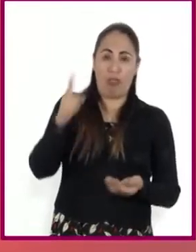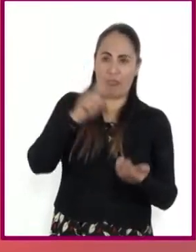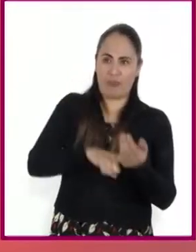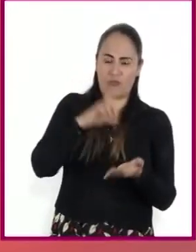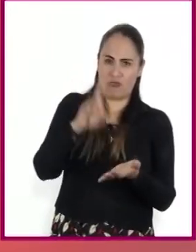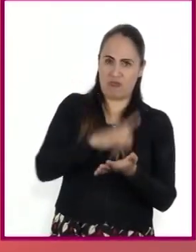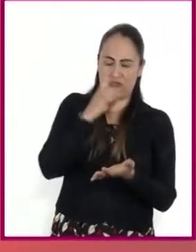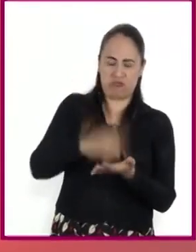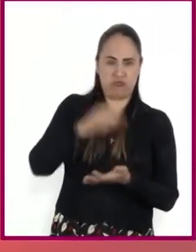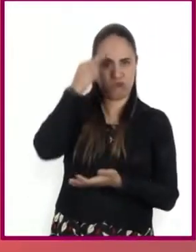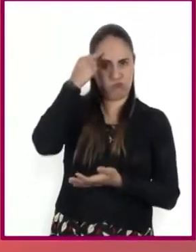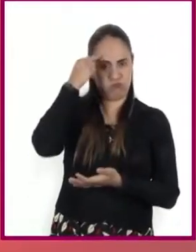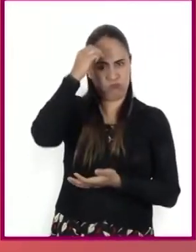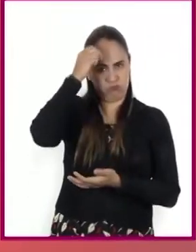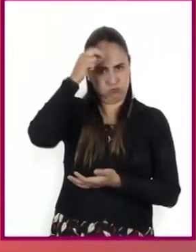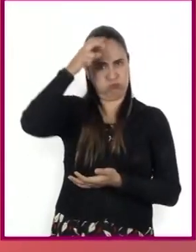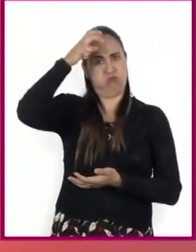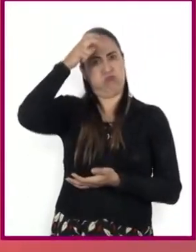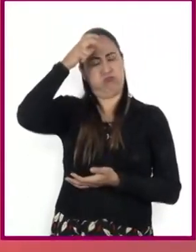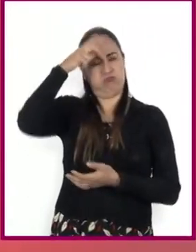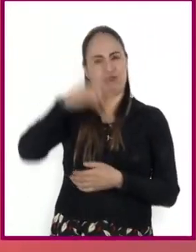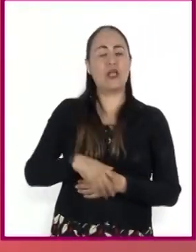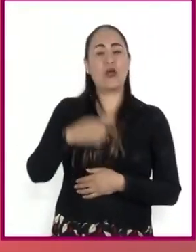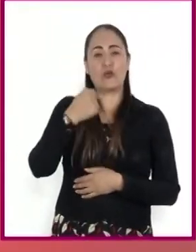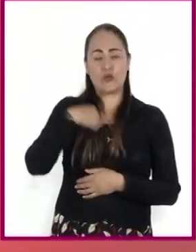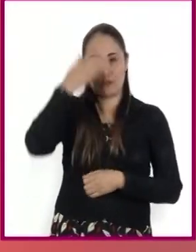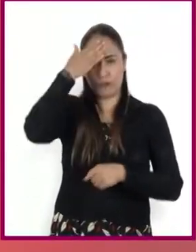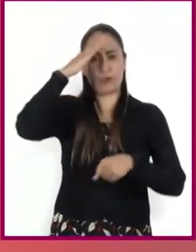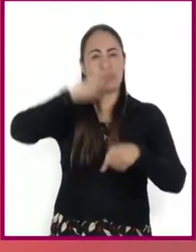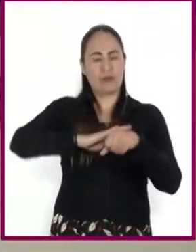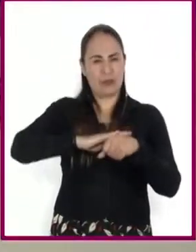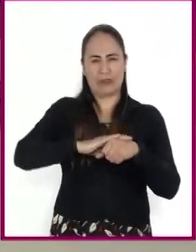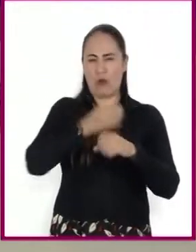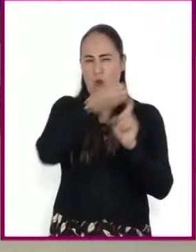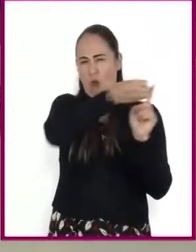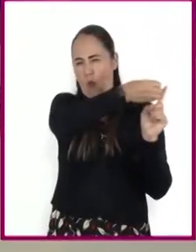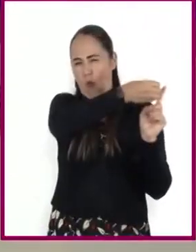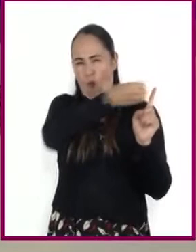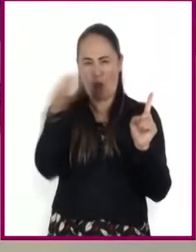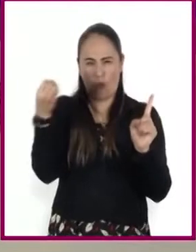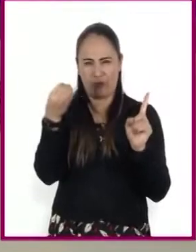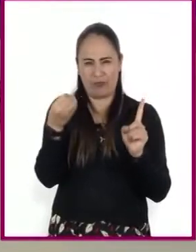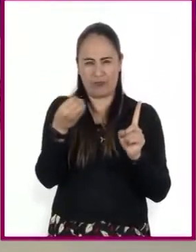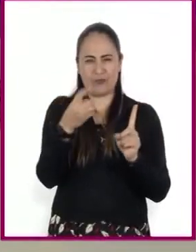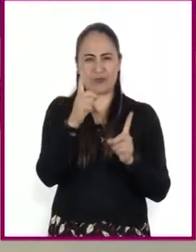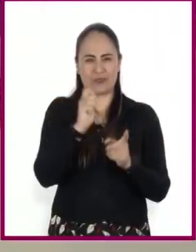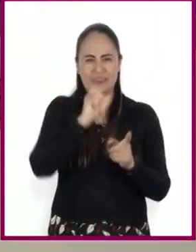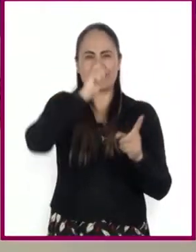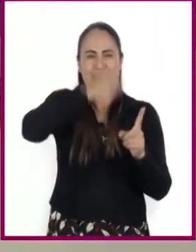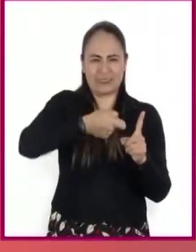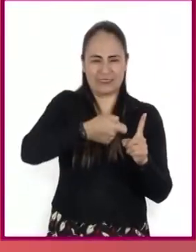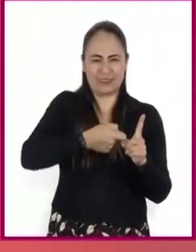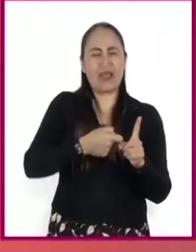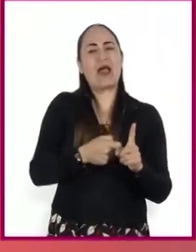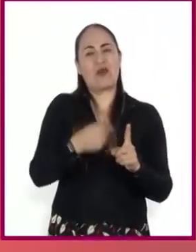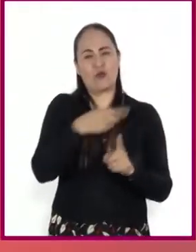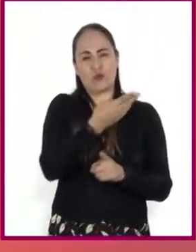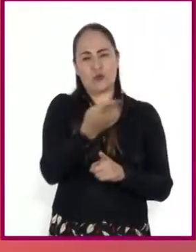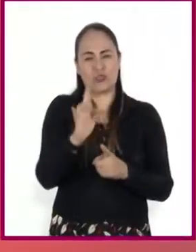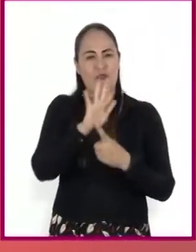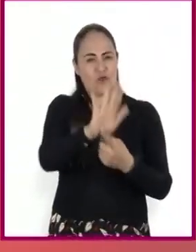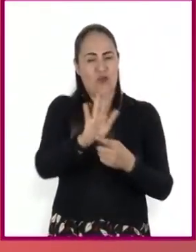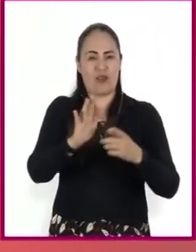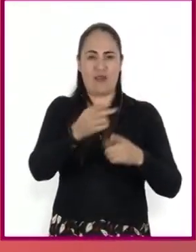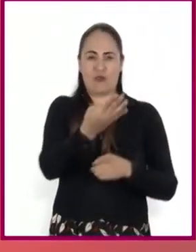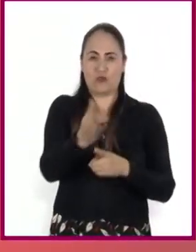diccionario. La verdad es que me aprendí de memoria una definición para sorprenderlos a todos. Pues, ¿qué cree? Nos